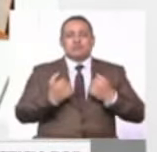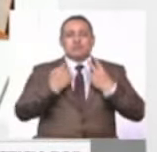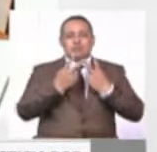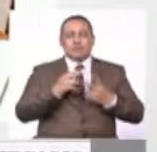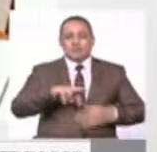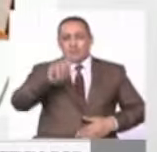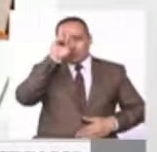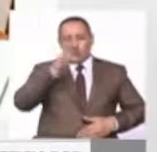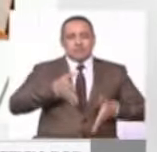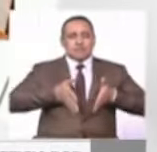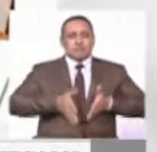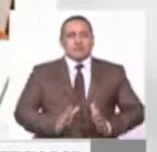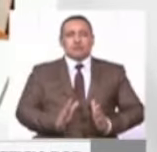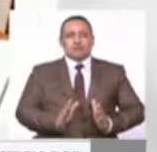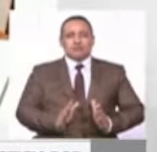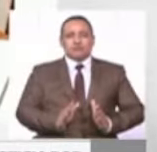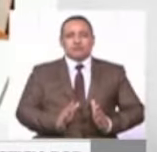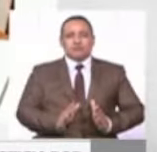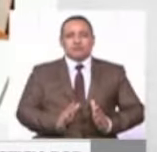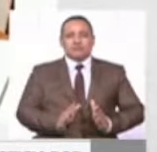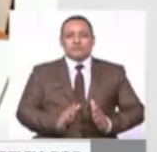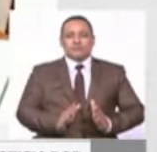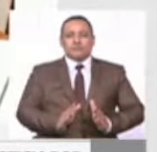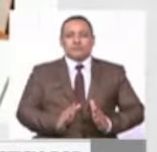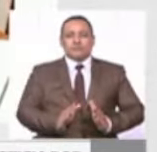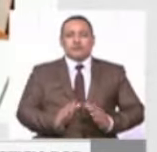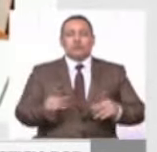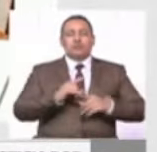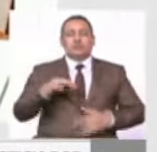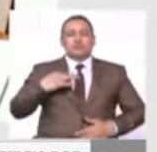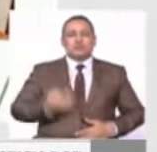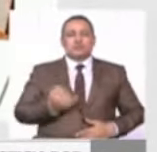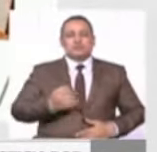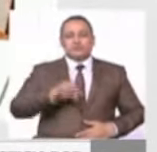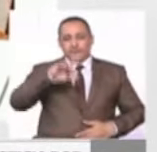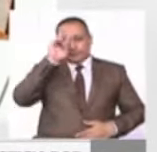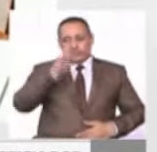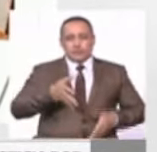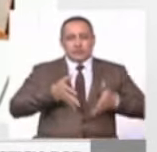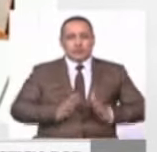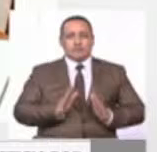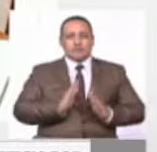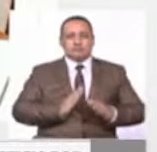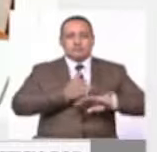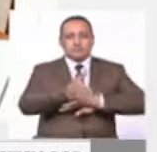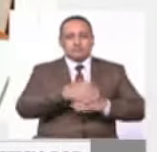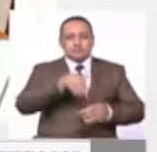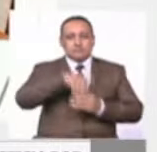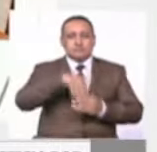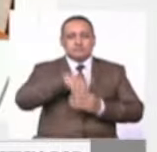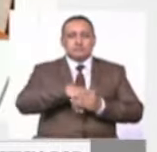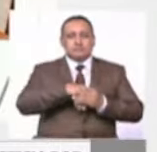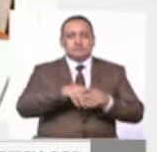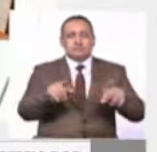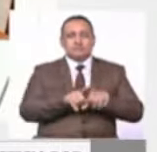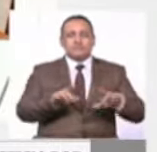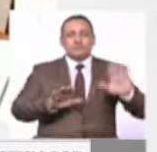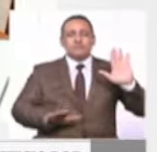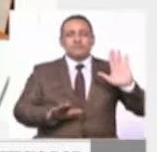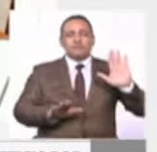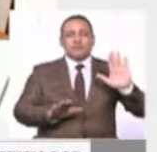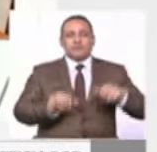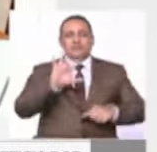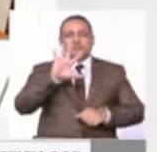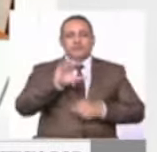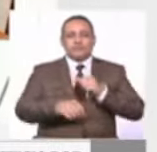de nacimiento un señor que es pero nacimiento post congreso elegido y jura por 5